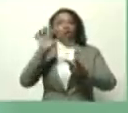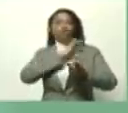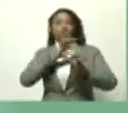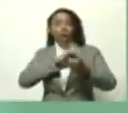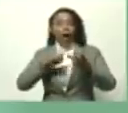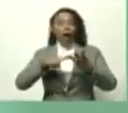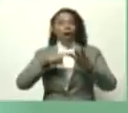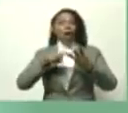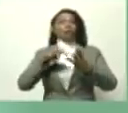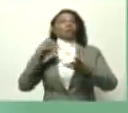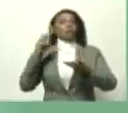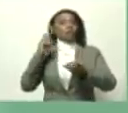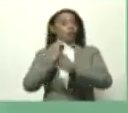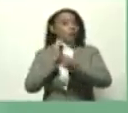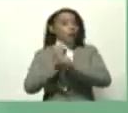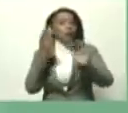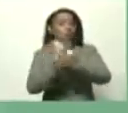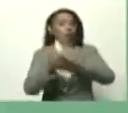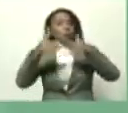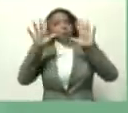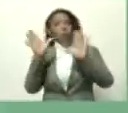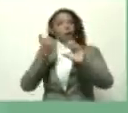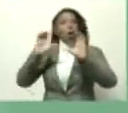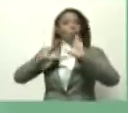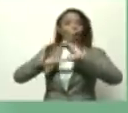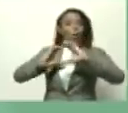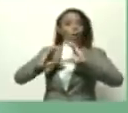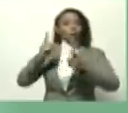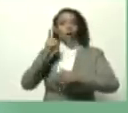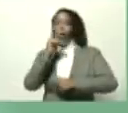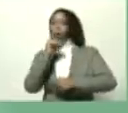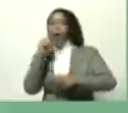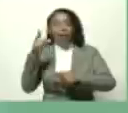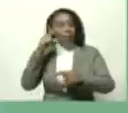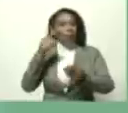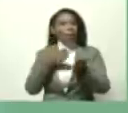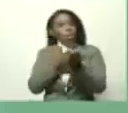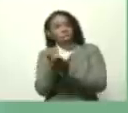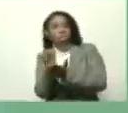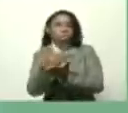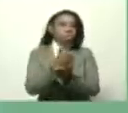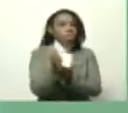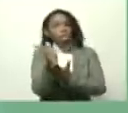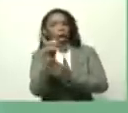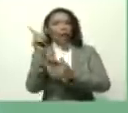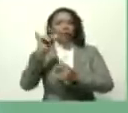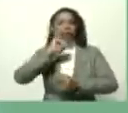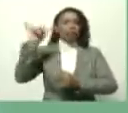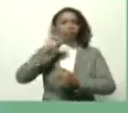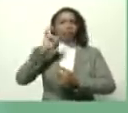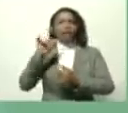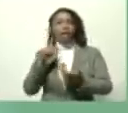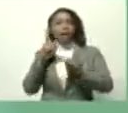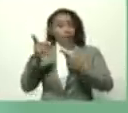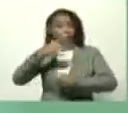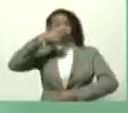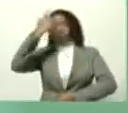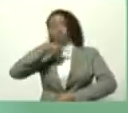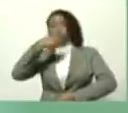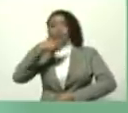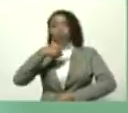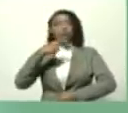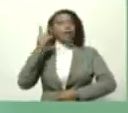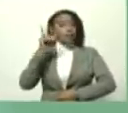páginas web, los supuestos medios de comunicación inexistentes, para tratar de desvirtuar estas denuncias, que son denuncias muy serias. Y